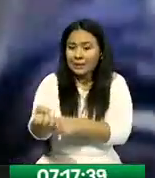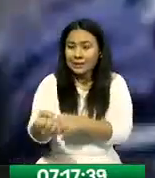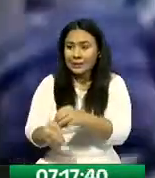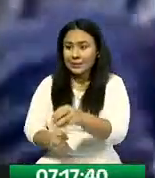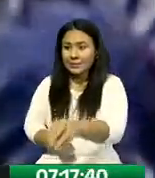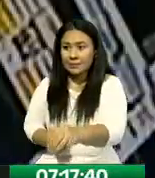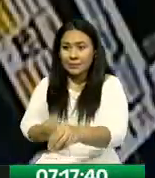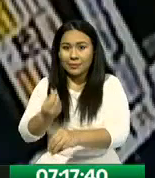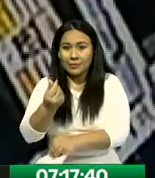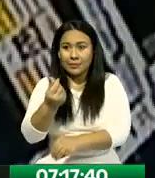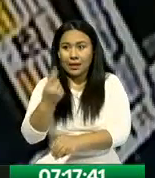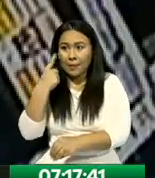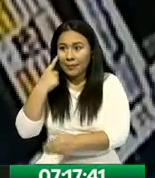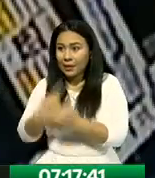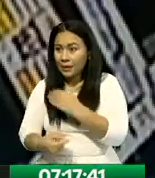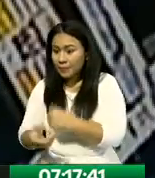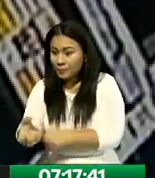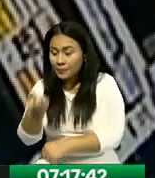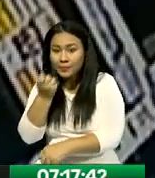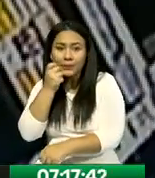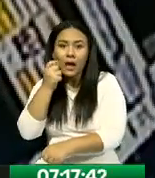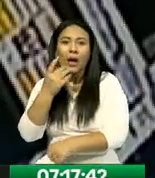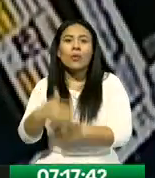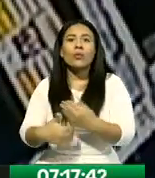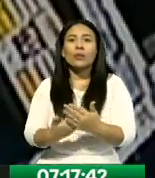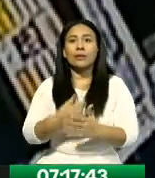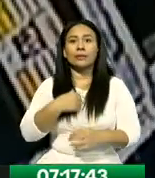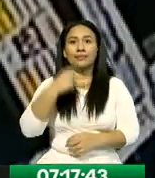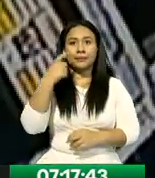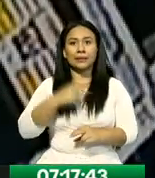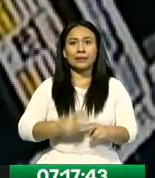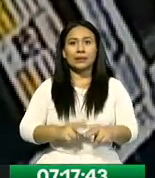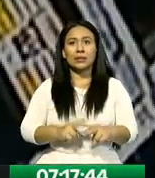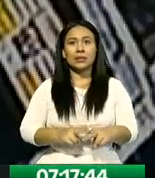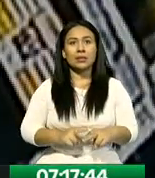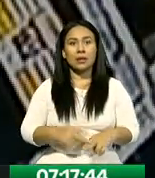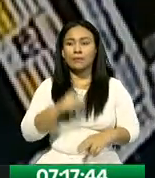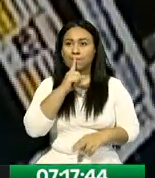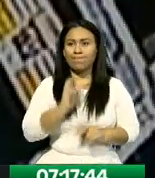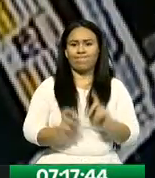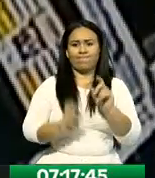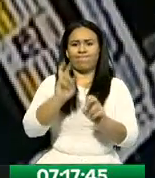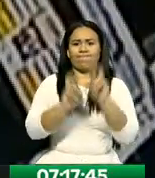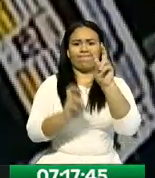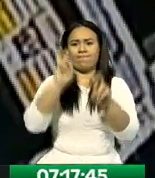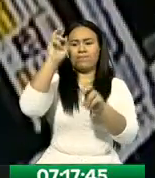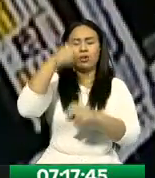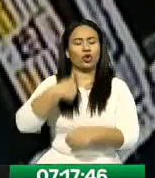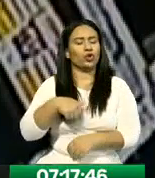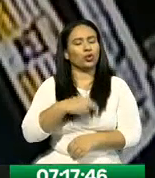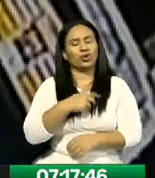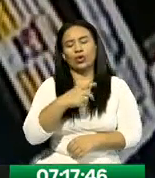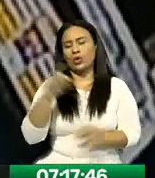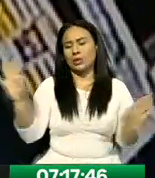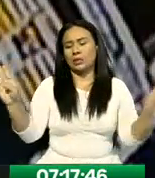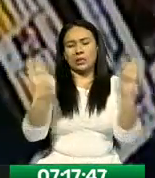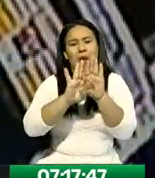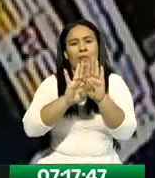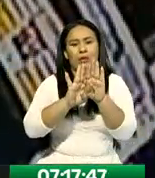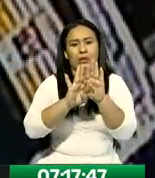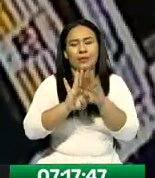el dinero. De ahí el hombre que estaba sentado con la chica cogió y se atrapó por aquí. Nosotros cogimos, salimos y cerramos la